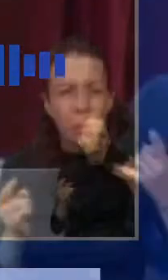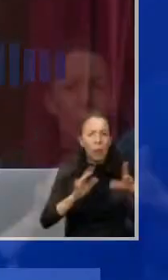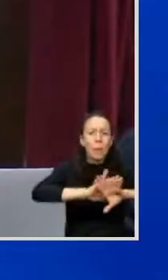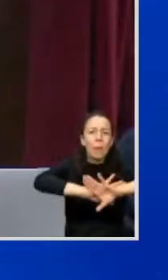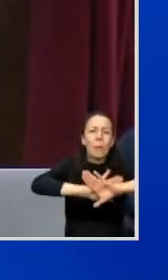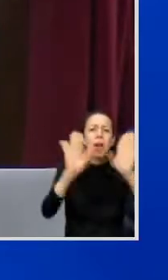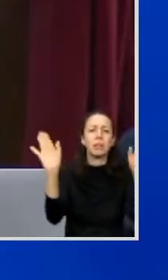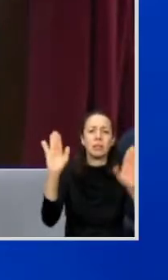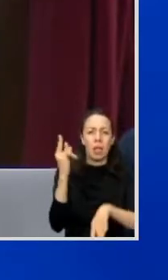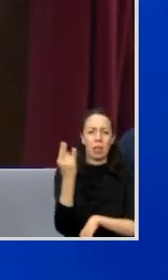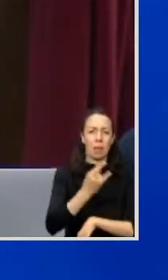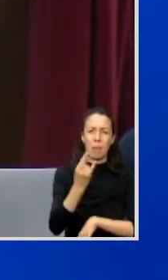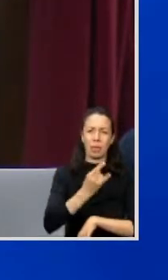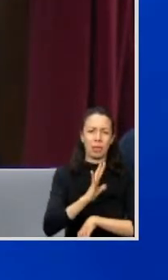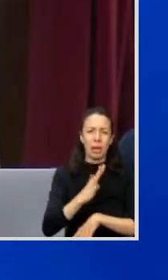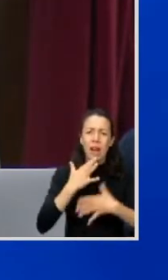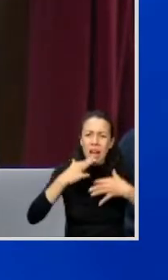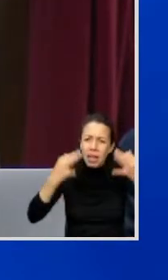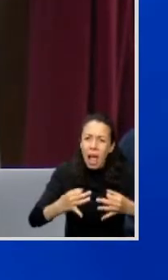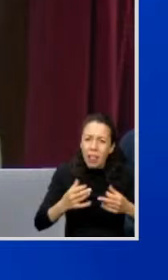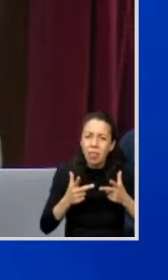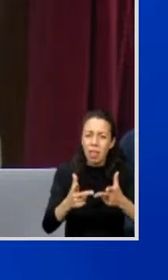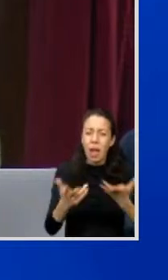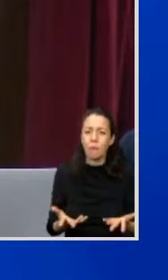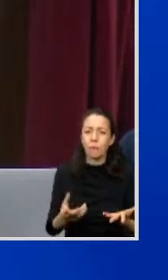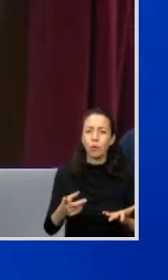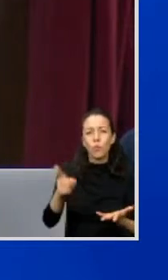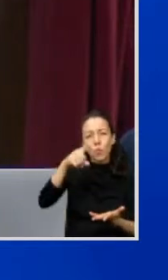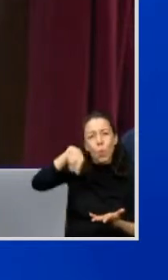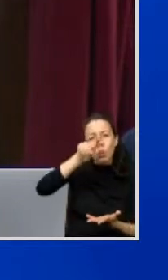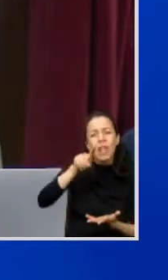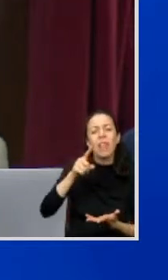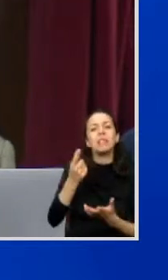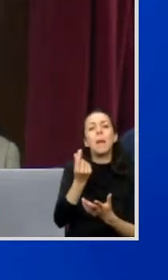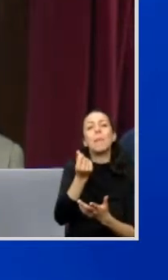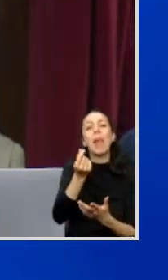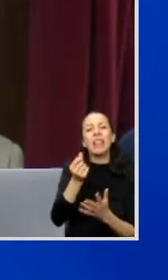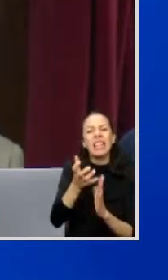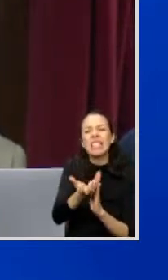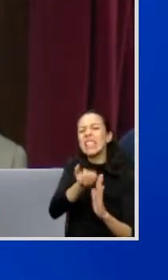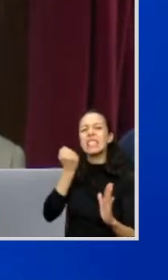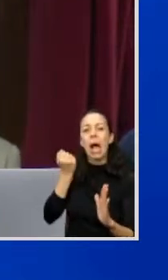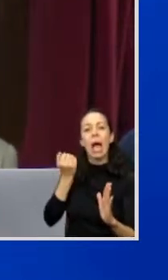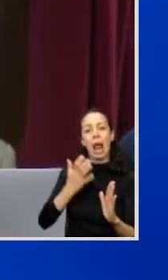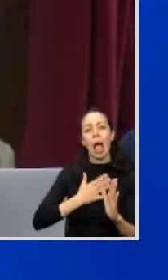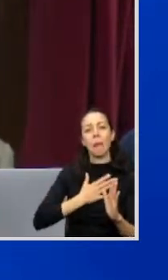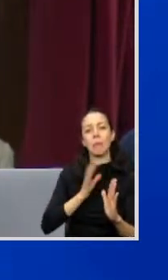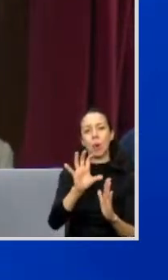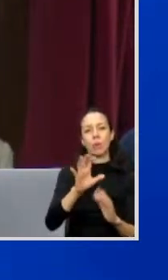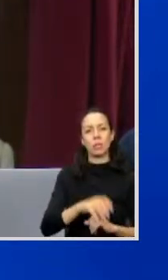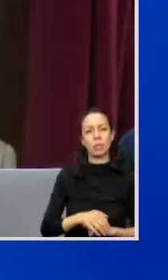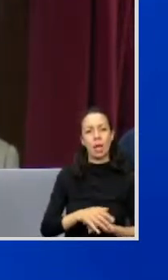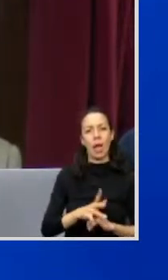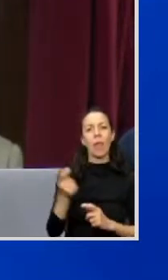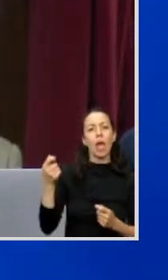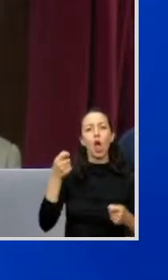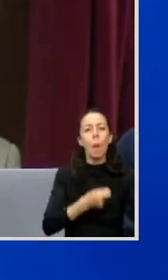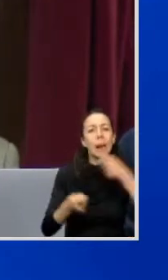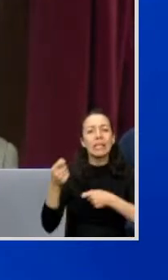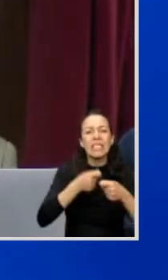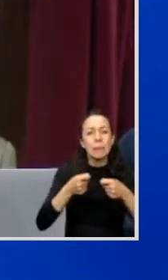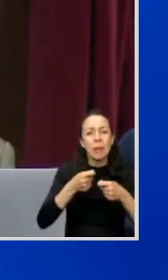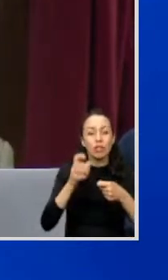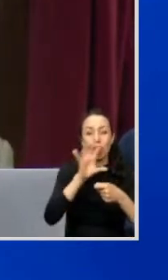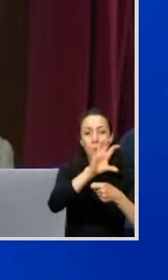Usted puede hacer la oposición de dos maneras. Uno, trabando cualquier proyecto que venga o aquellos proyectos que vos pongas, tienen que